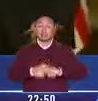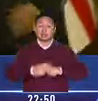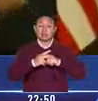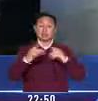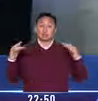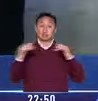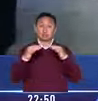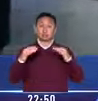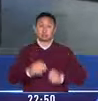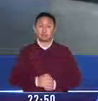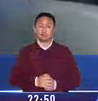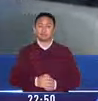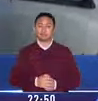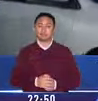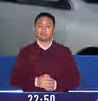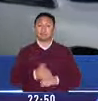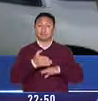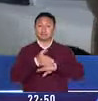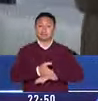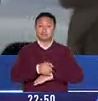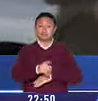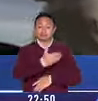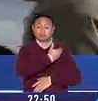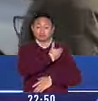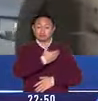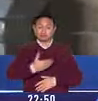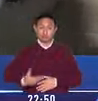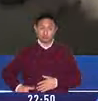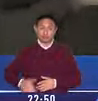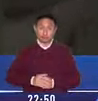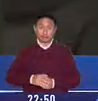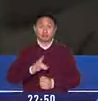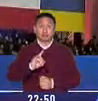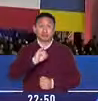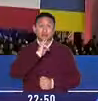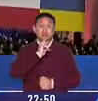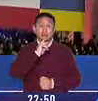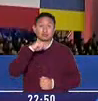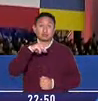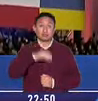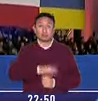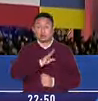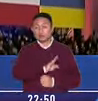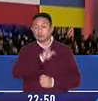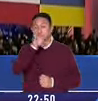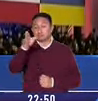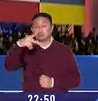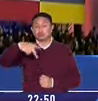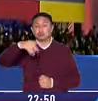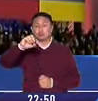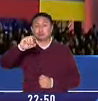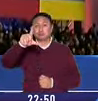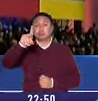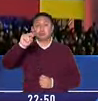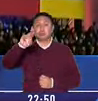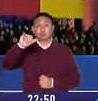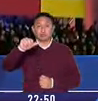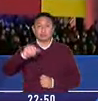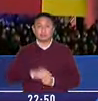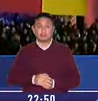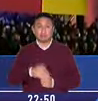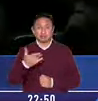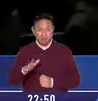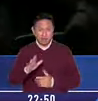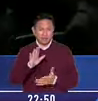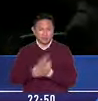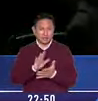conflicto. Posteriormente, el primer mandatario norteamericano se dirigió a Polonia, donde con mayor